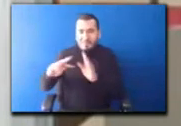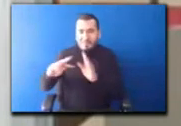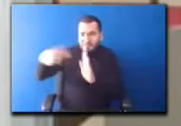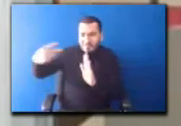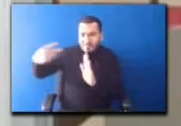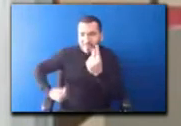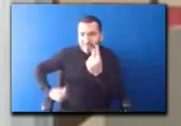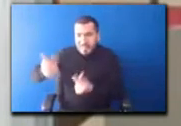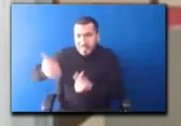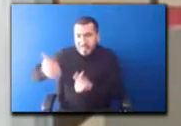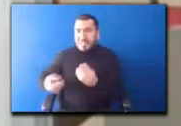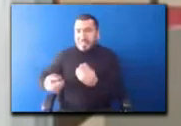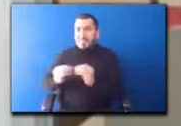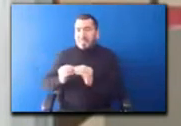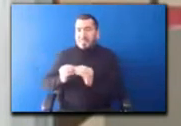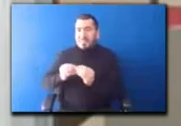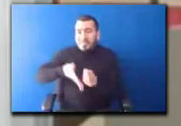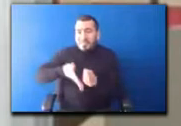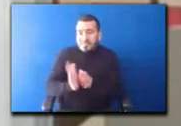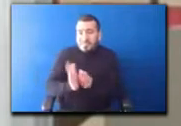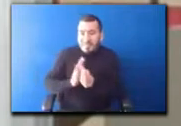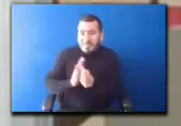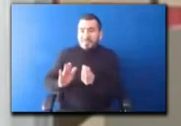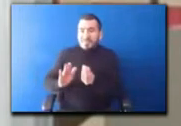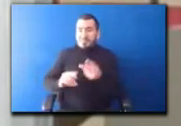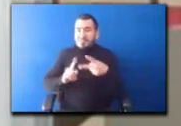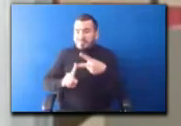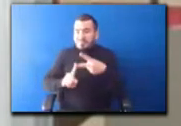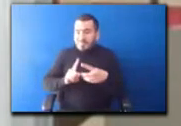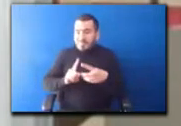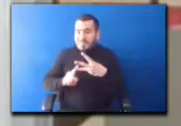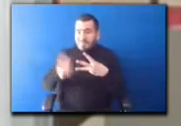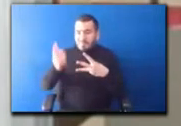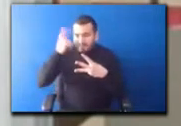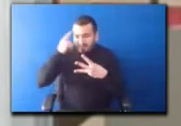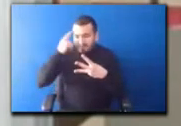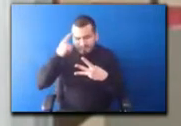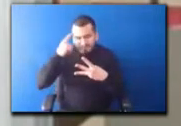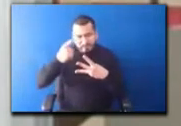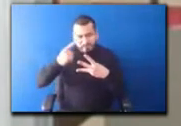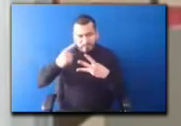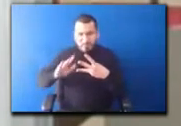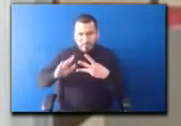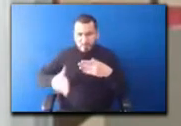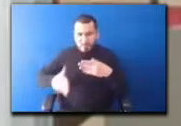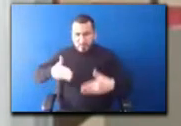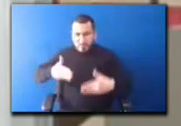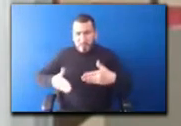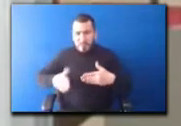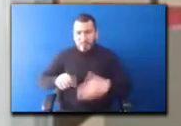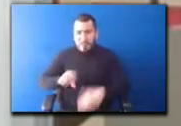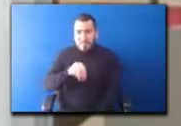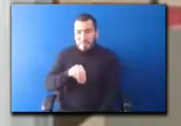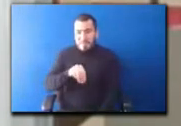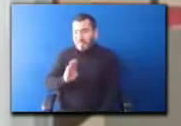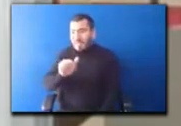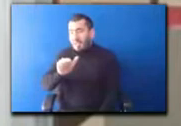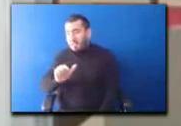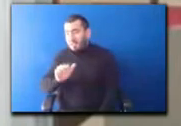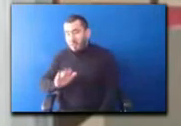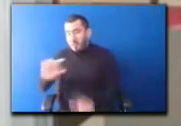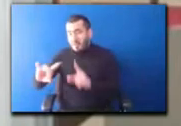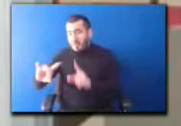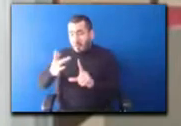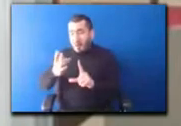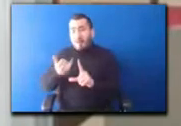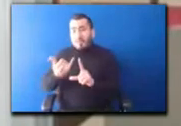como la inteligencia artificial, sean componentes de programas como nuestro nuevo MBA virtual, que compone esta